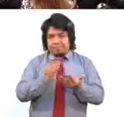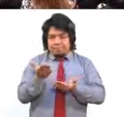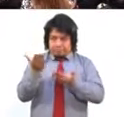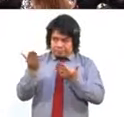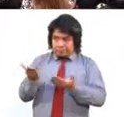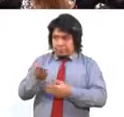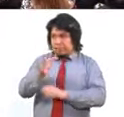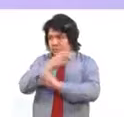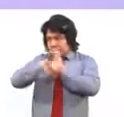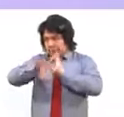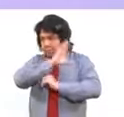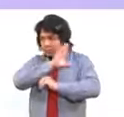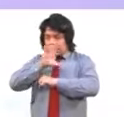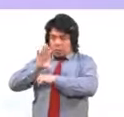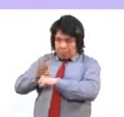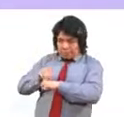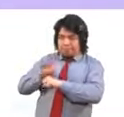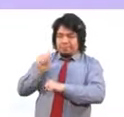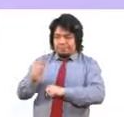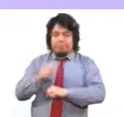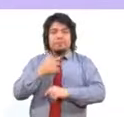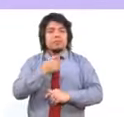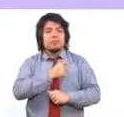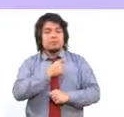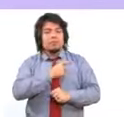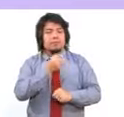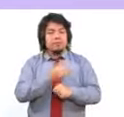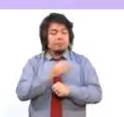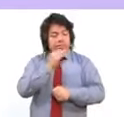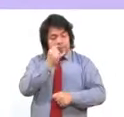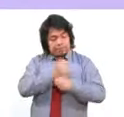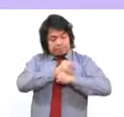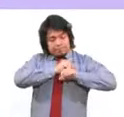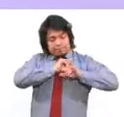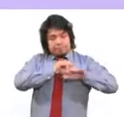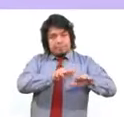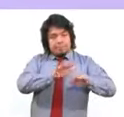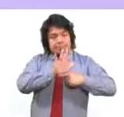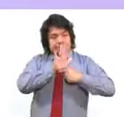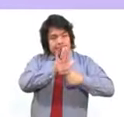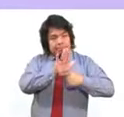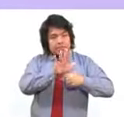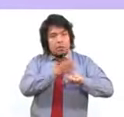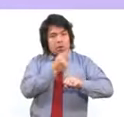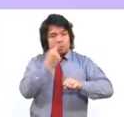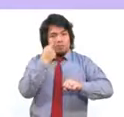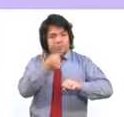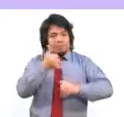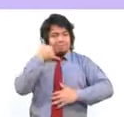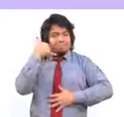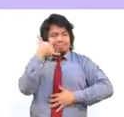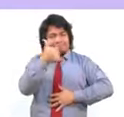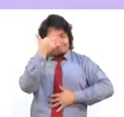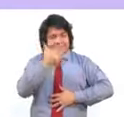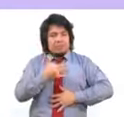jefa de gobierno, iniciaremos dando el informe de la línea de atención